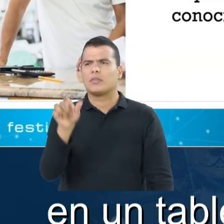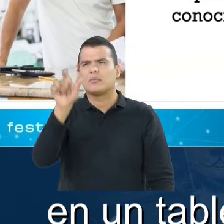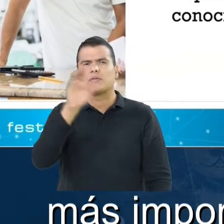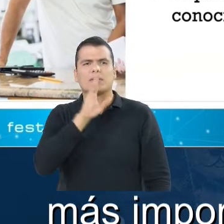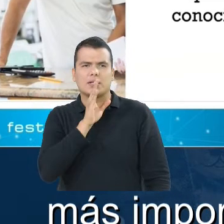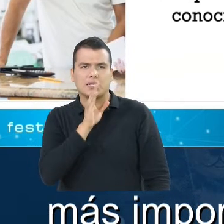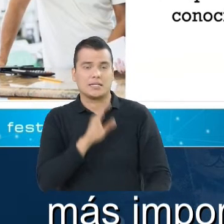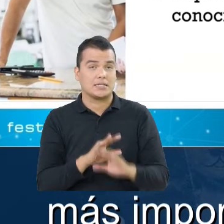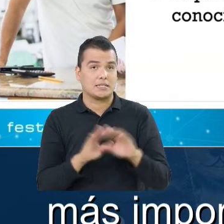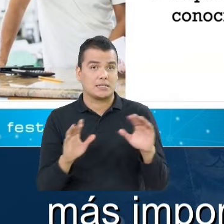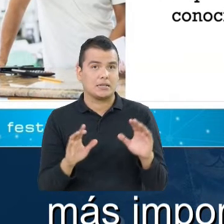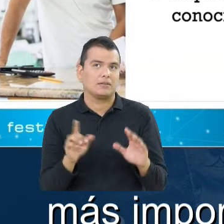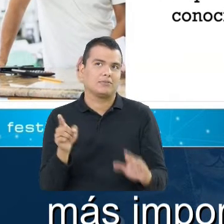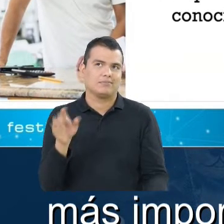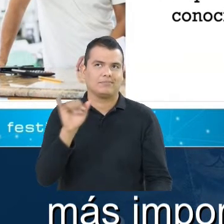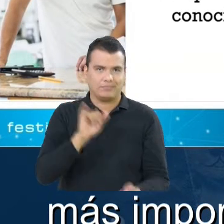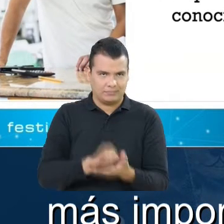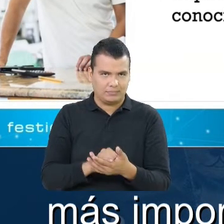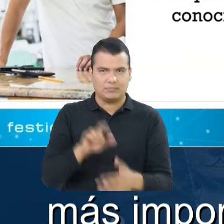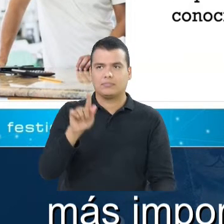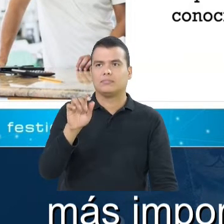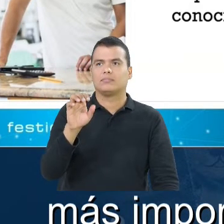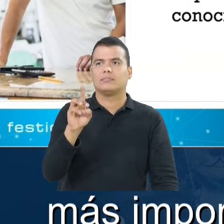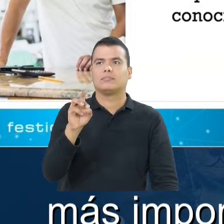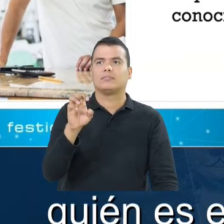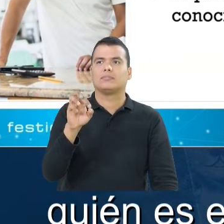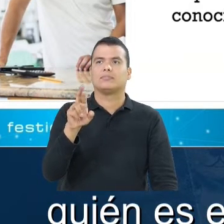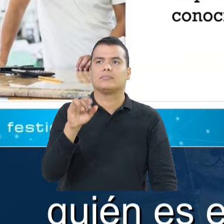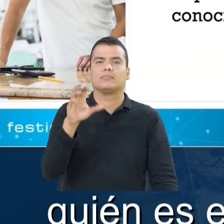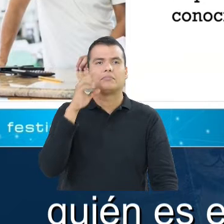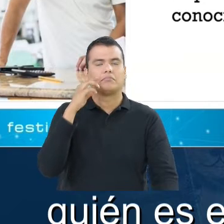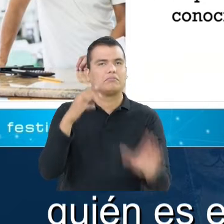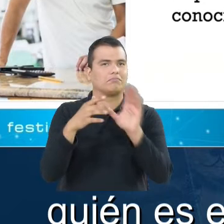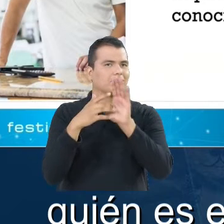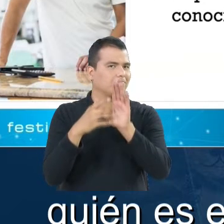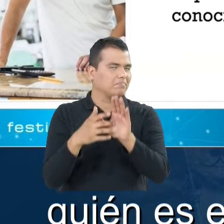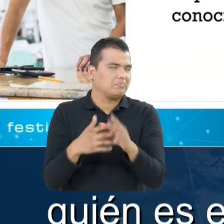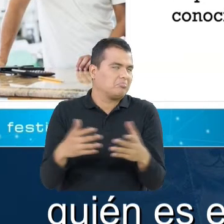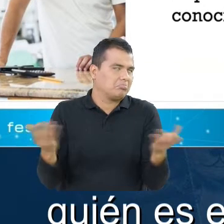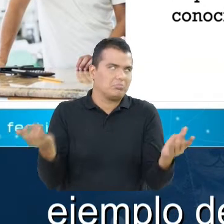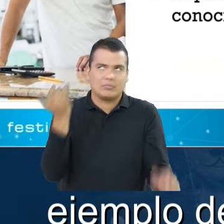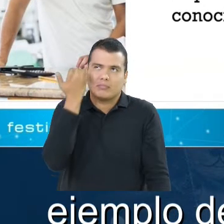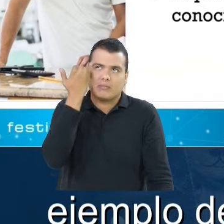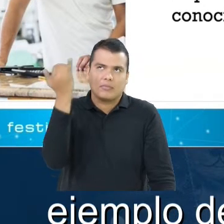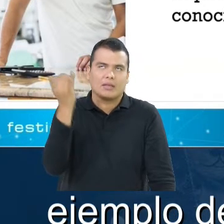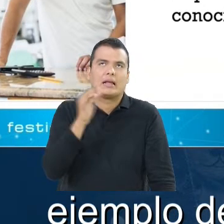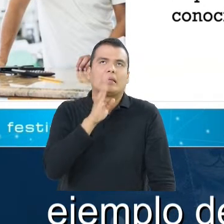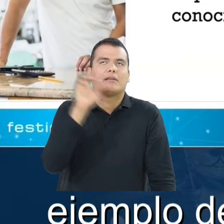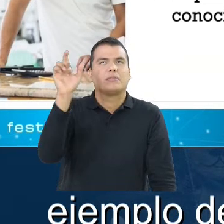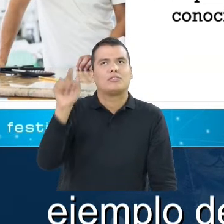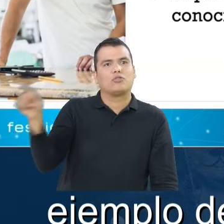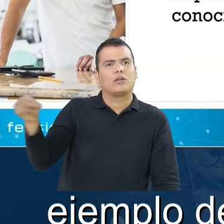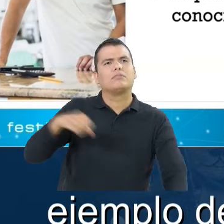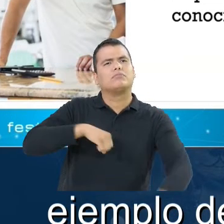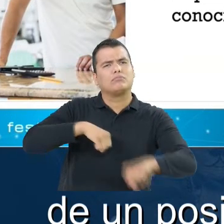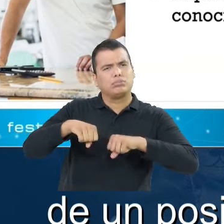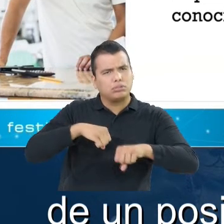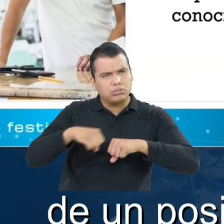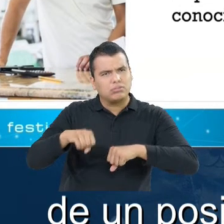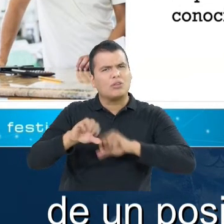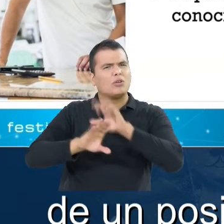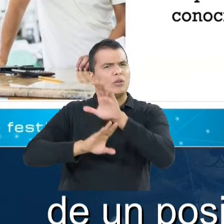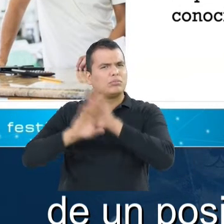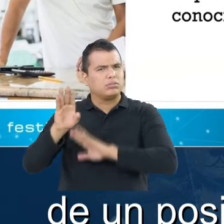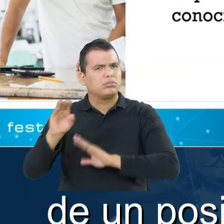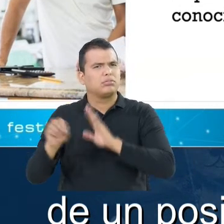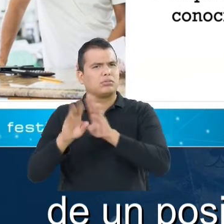este caso, en el ejemplo de Federico, pues pongo una foto de un posible Federico, un emprendedor que está a cargo de su negocio, que es exitoso, que es